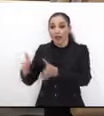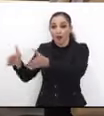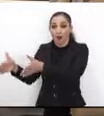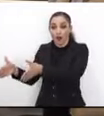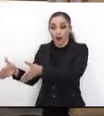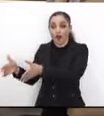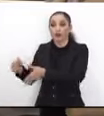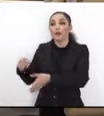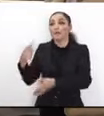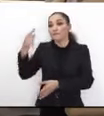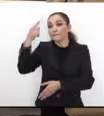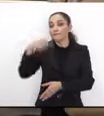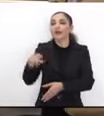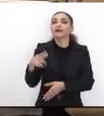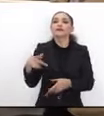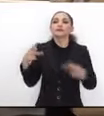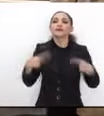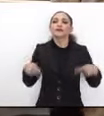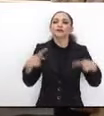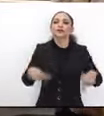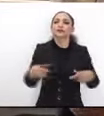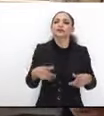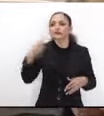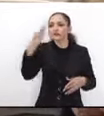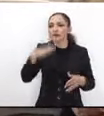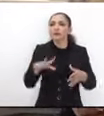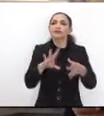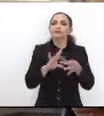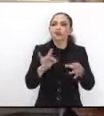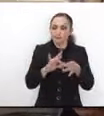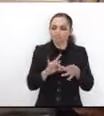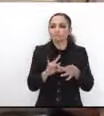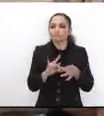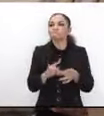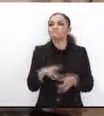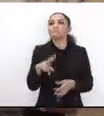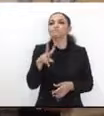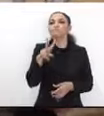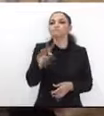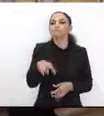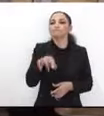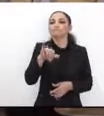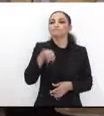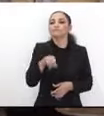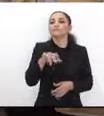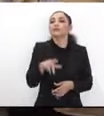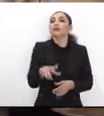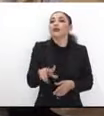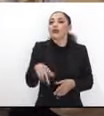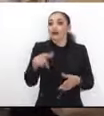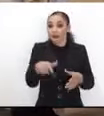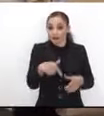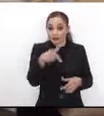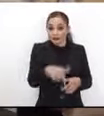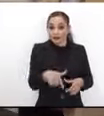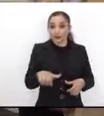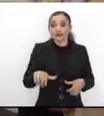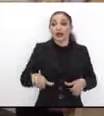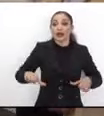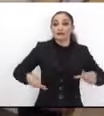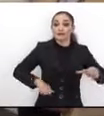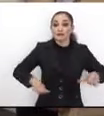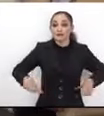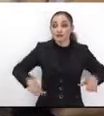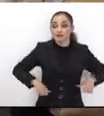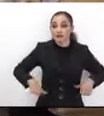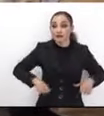que la gente sepa más de esto. Correcto, pues estas son parte de las acciones que se está